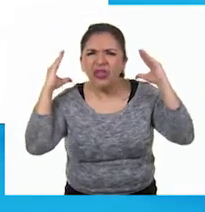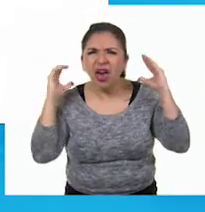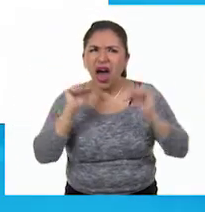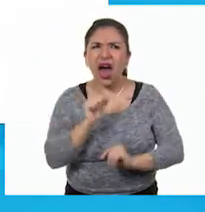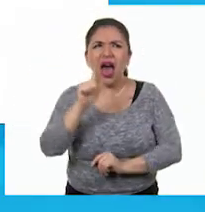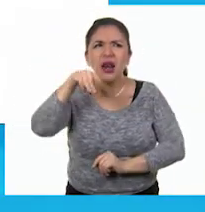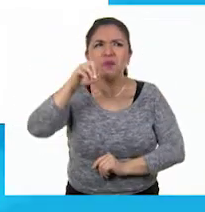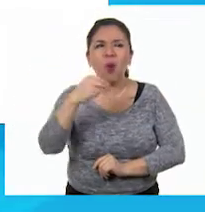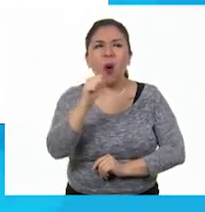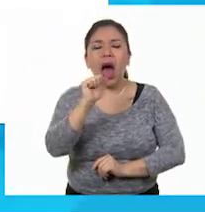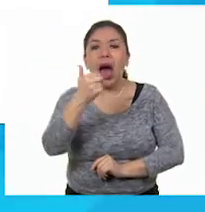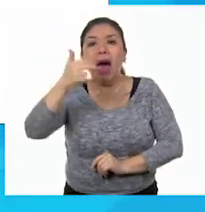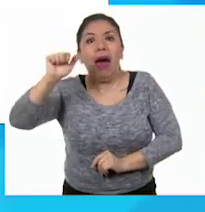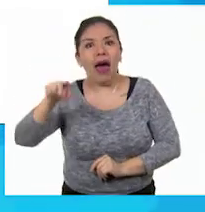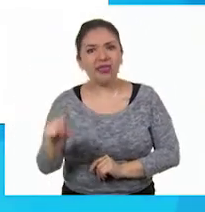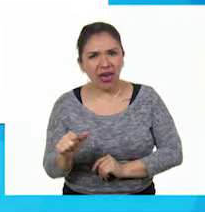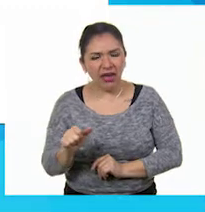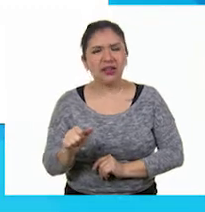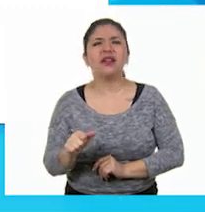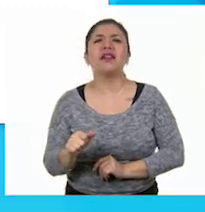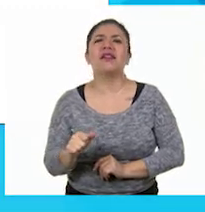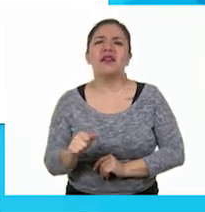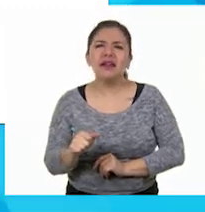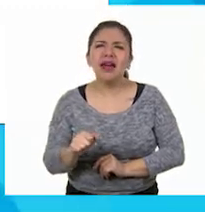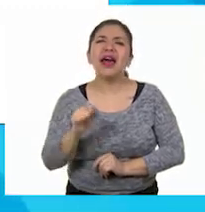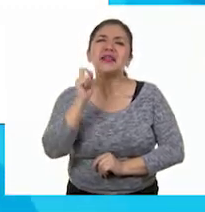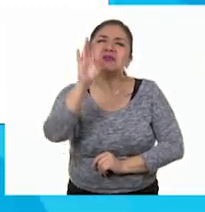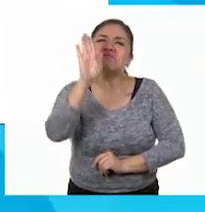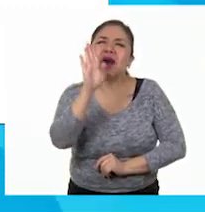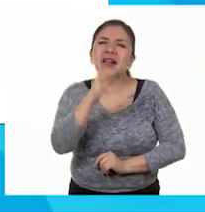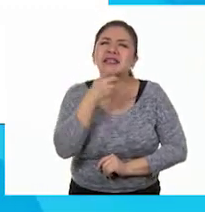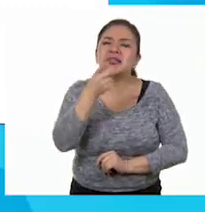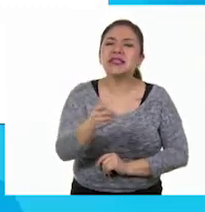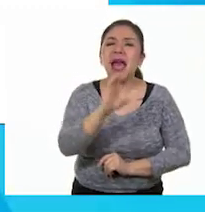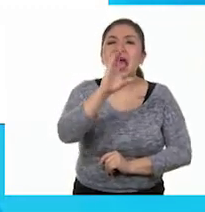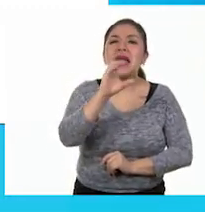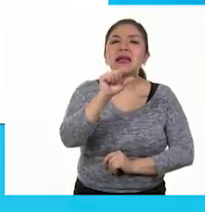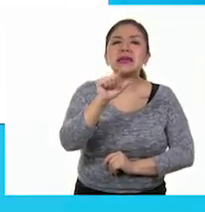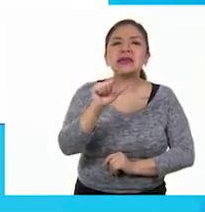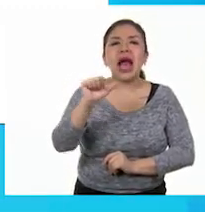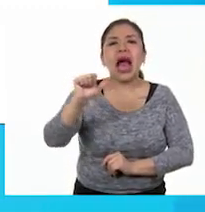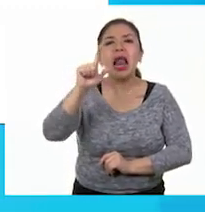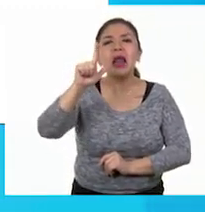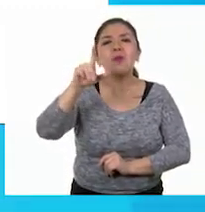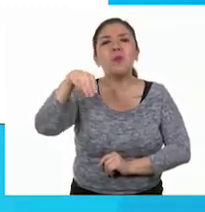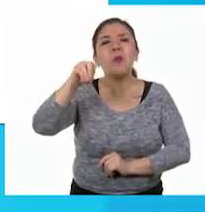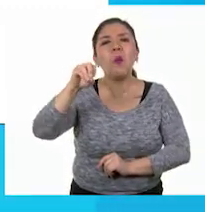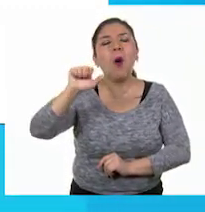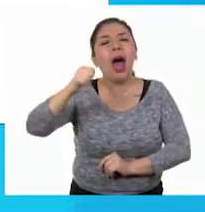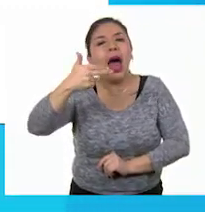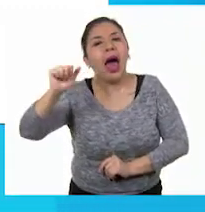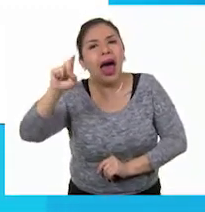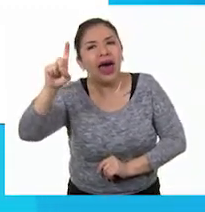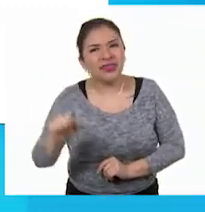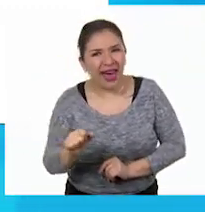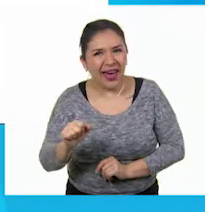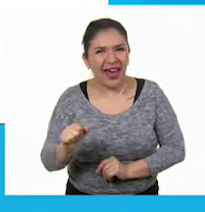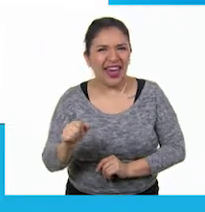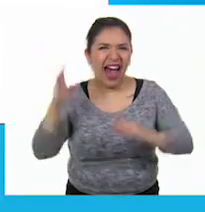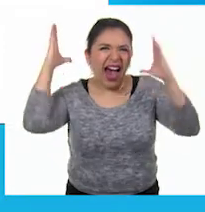almohada. Ajá. La calmoada, dice. ¿Perdón? Él dijo que la calmoada es la que nos sirve.